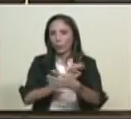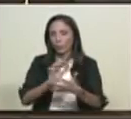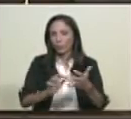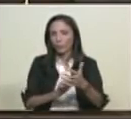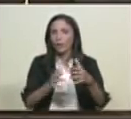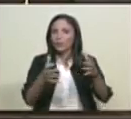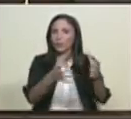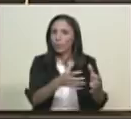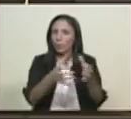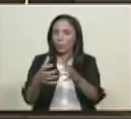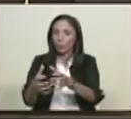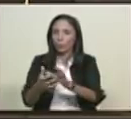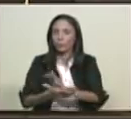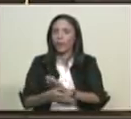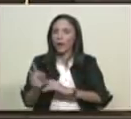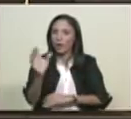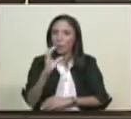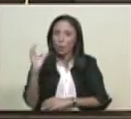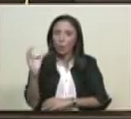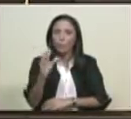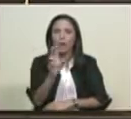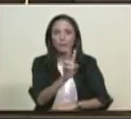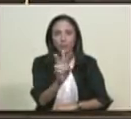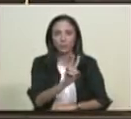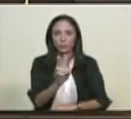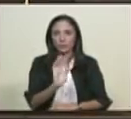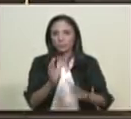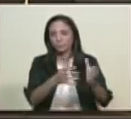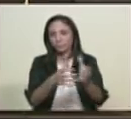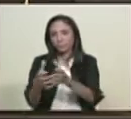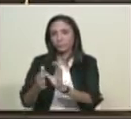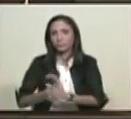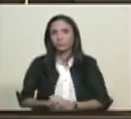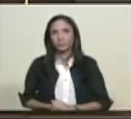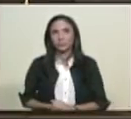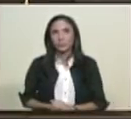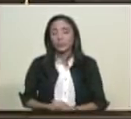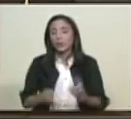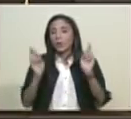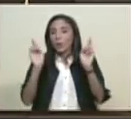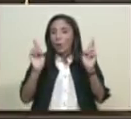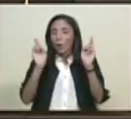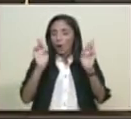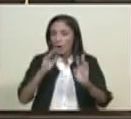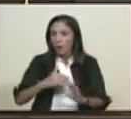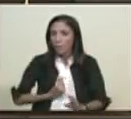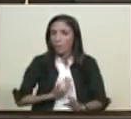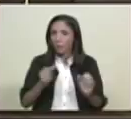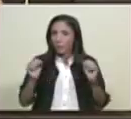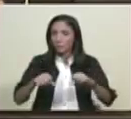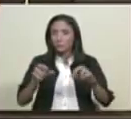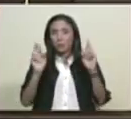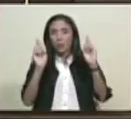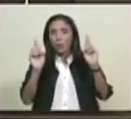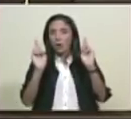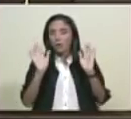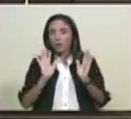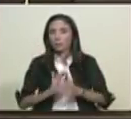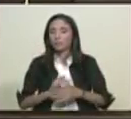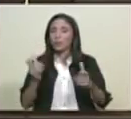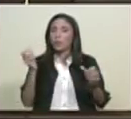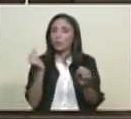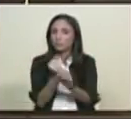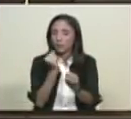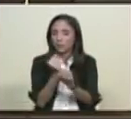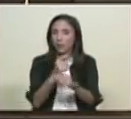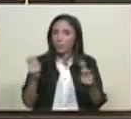Venezuela y el pueblo de Colombia, ¿verdad? Así que ojalá de estas gestiones